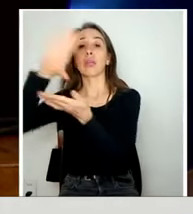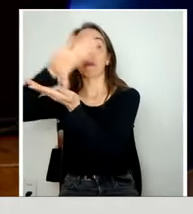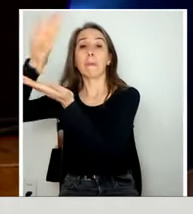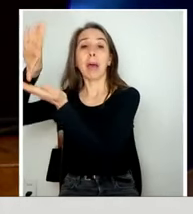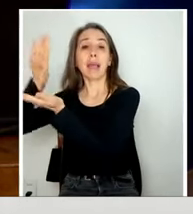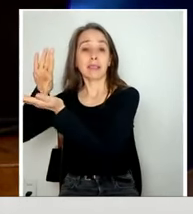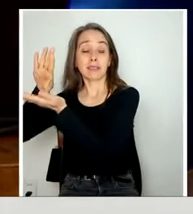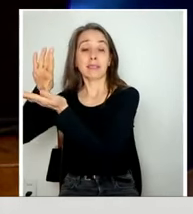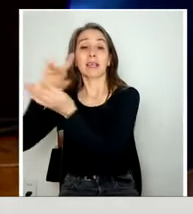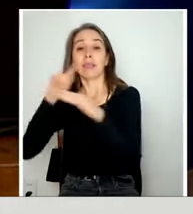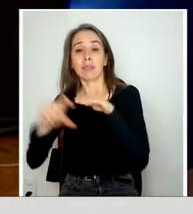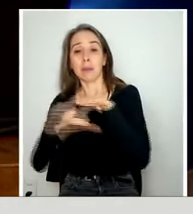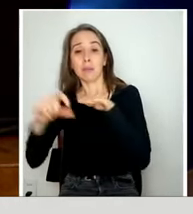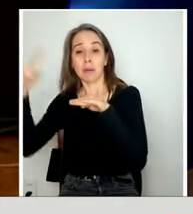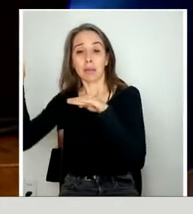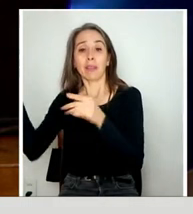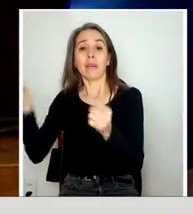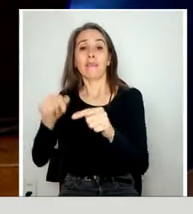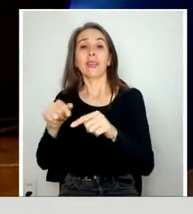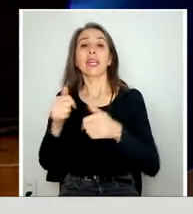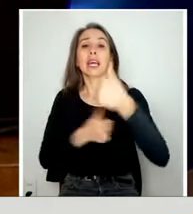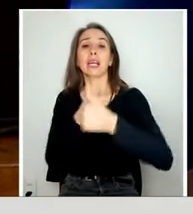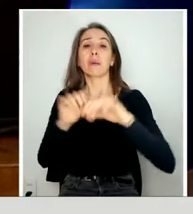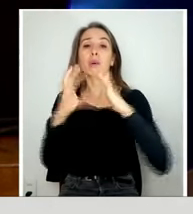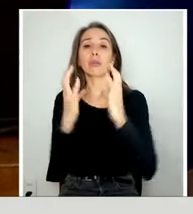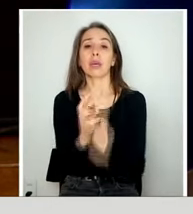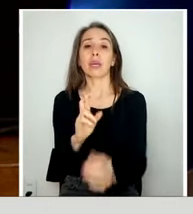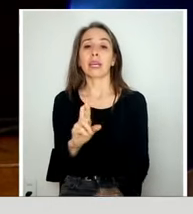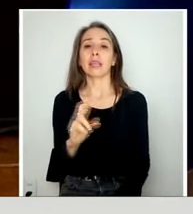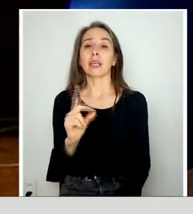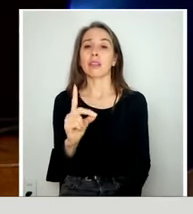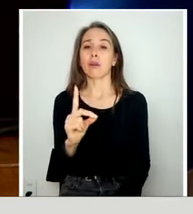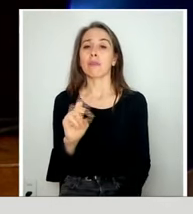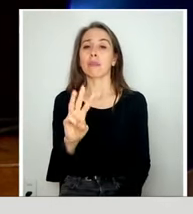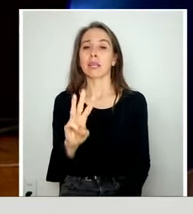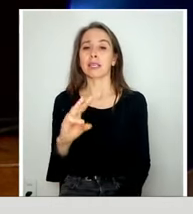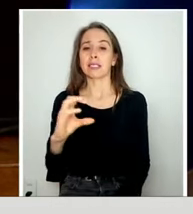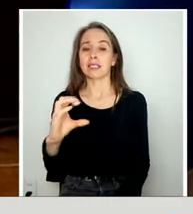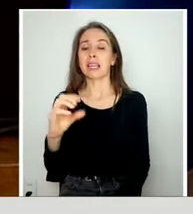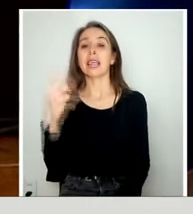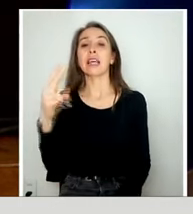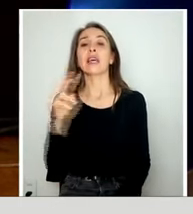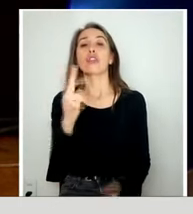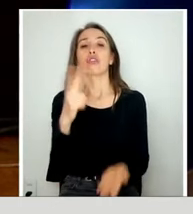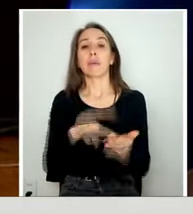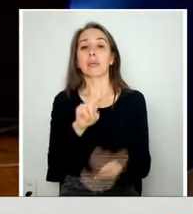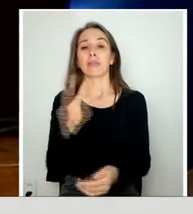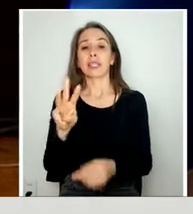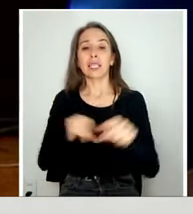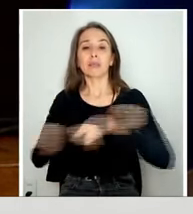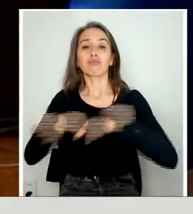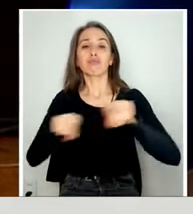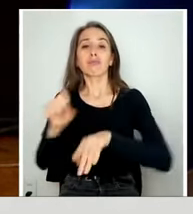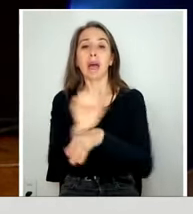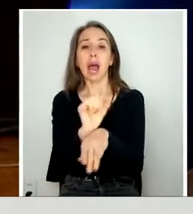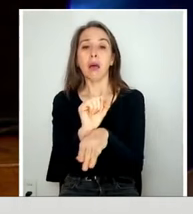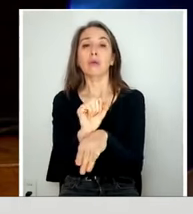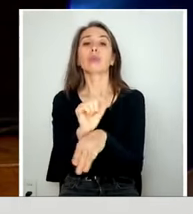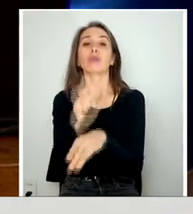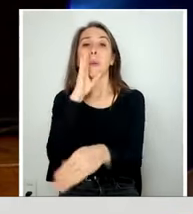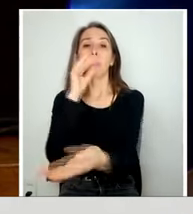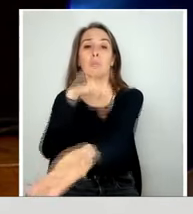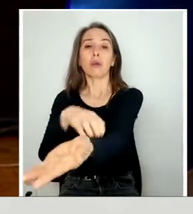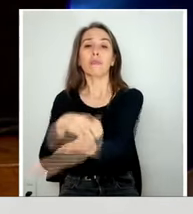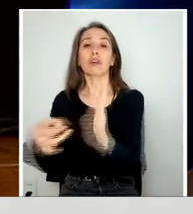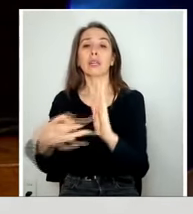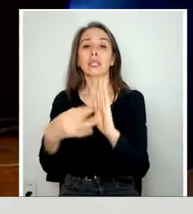mundial de rally wrrc 2023 en la región del bío bío por cuanto infringe las normas relativas a las materias